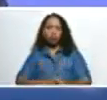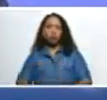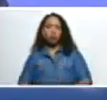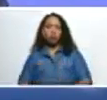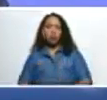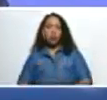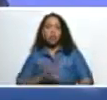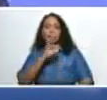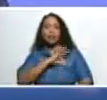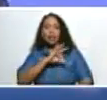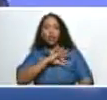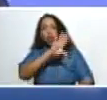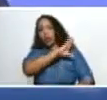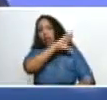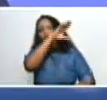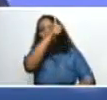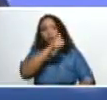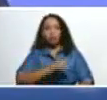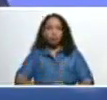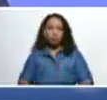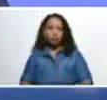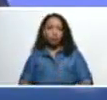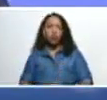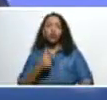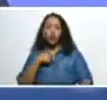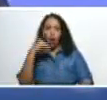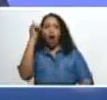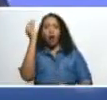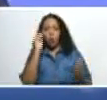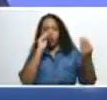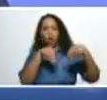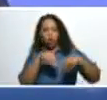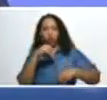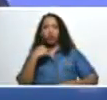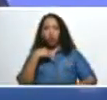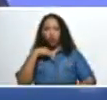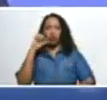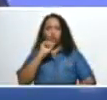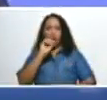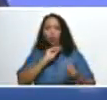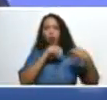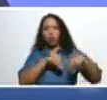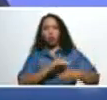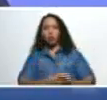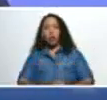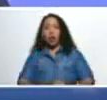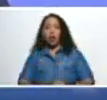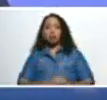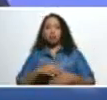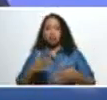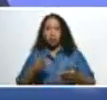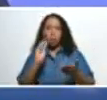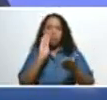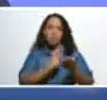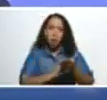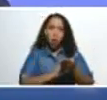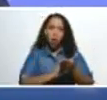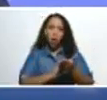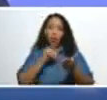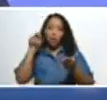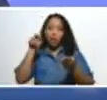señor director, estoy de acuerdo que establezcamos de